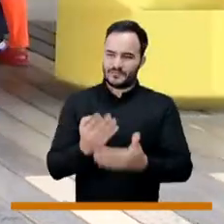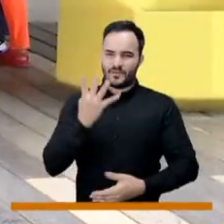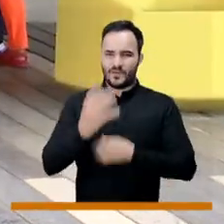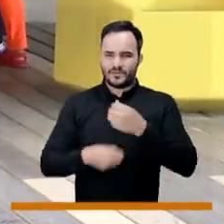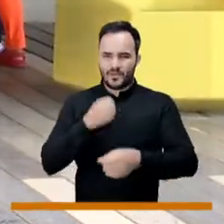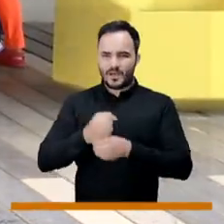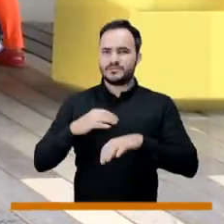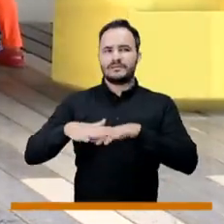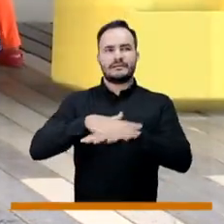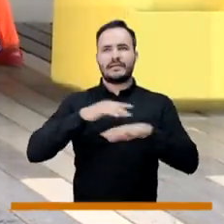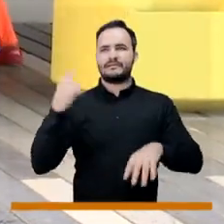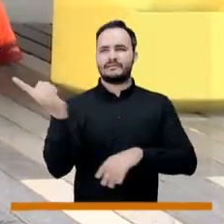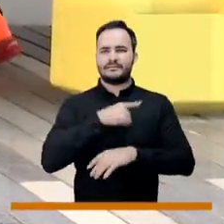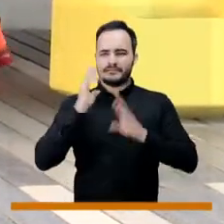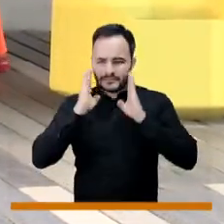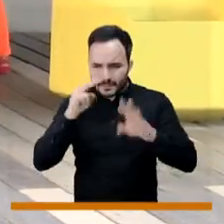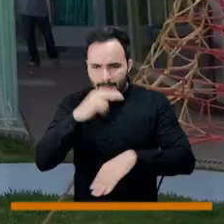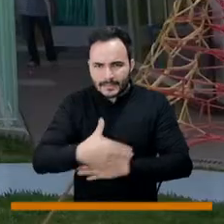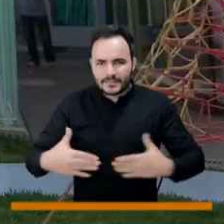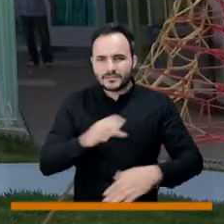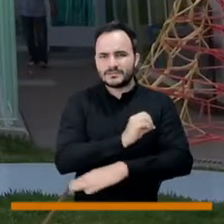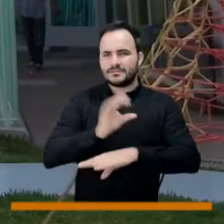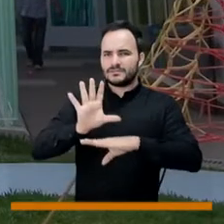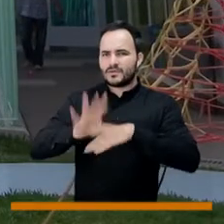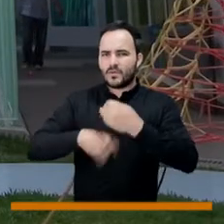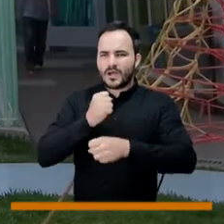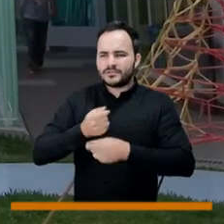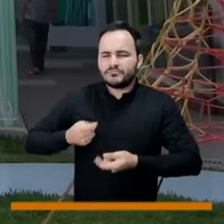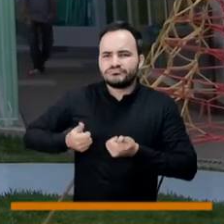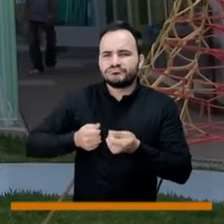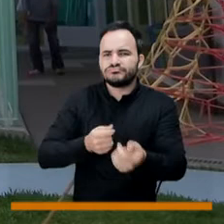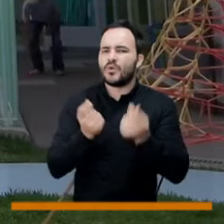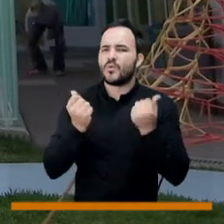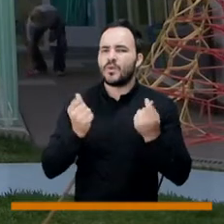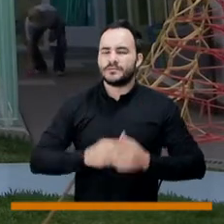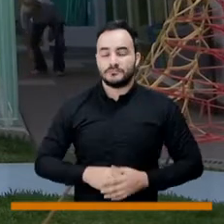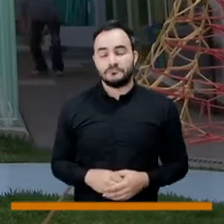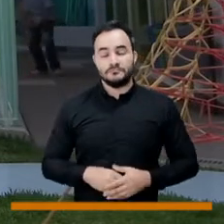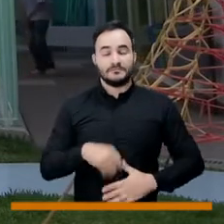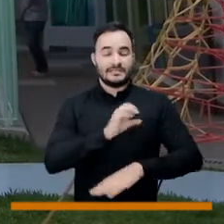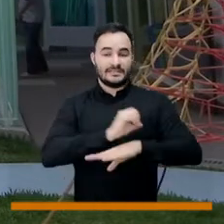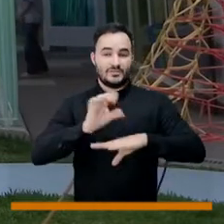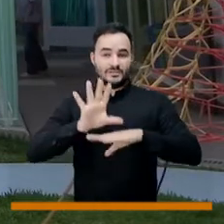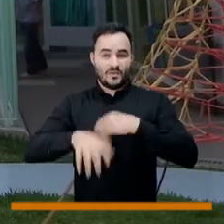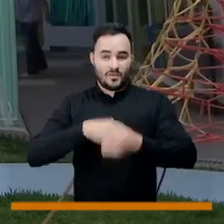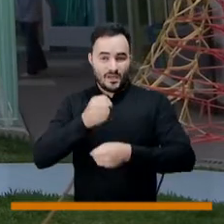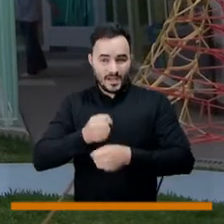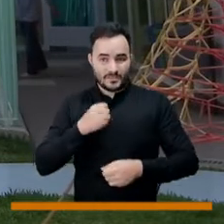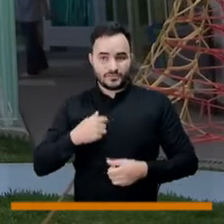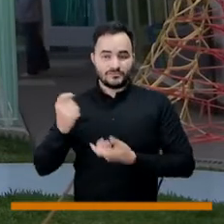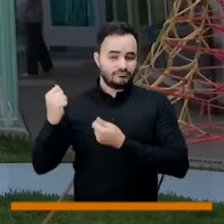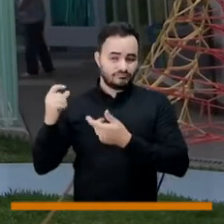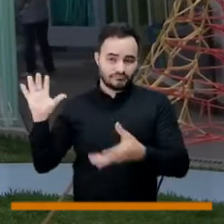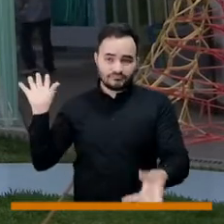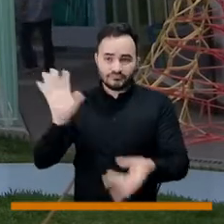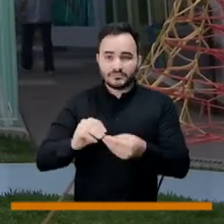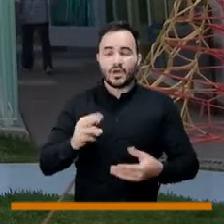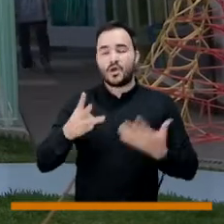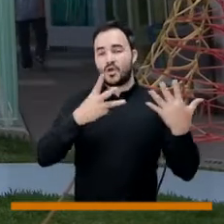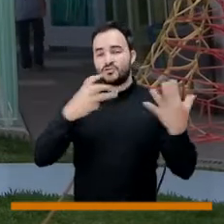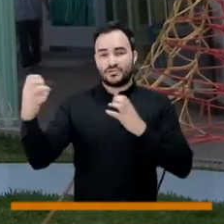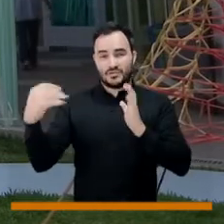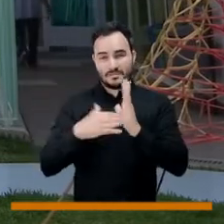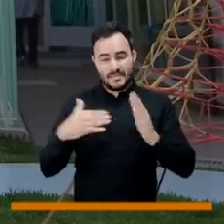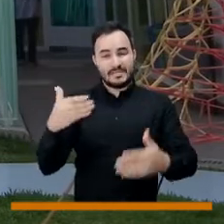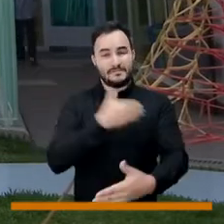en esta red de atención para la primera infancia bueno el programa buen comienzo para todo el cuatrenio tiene una